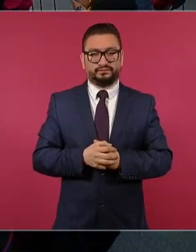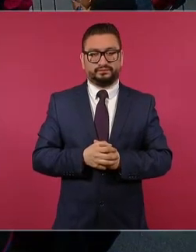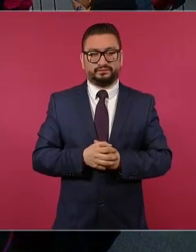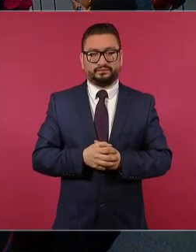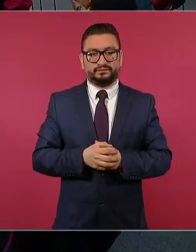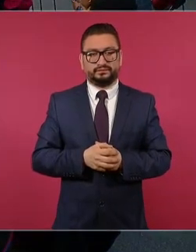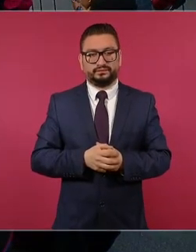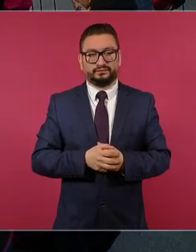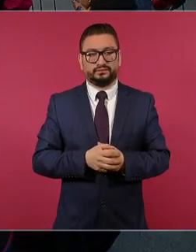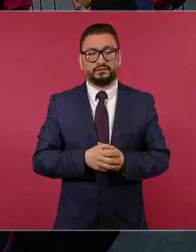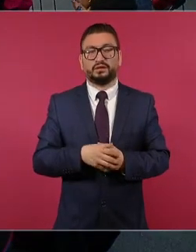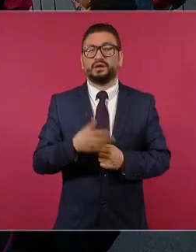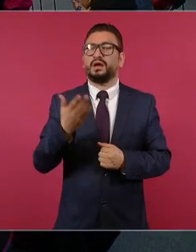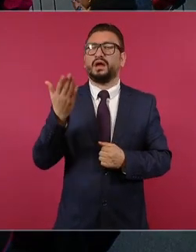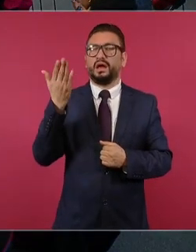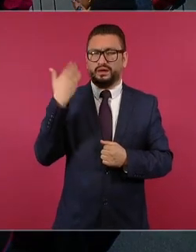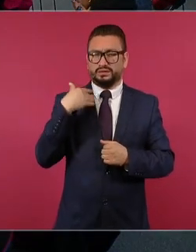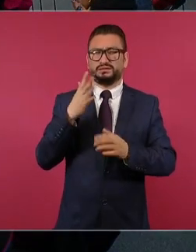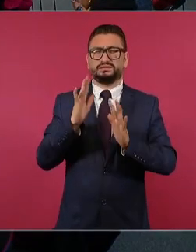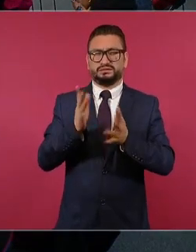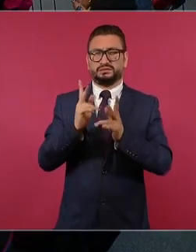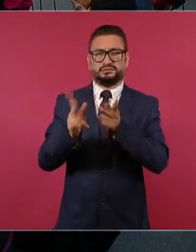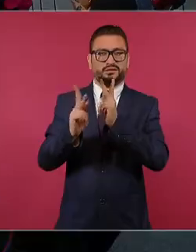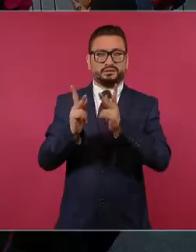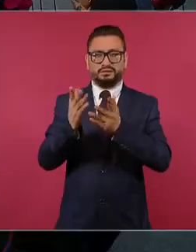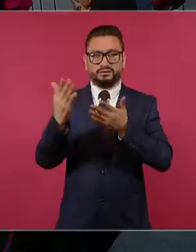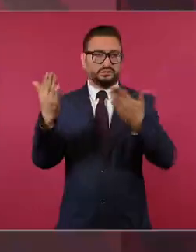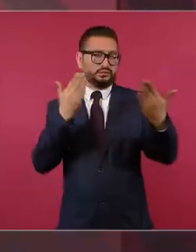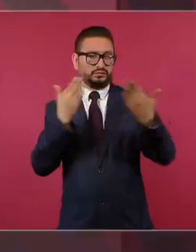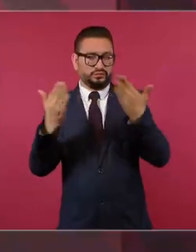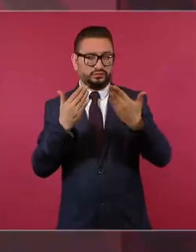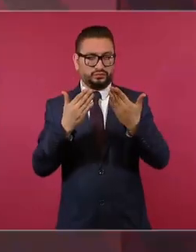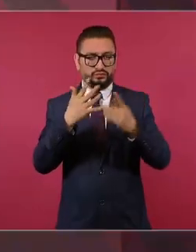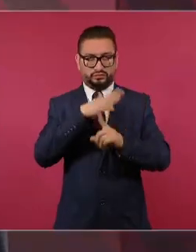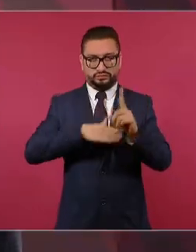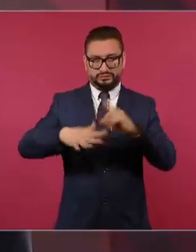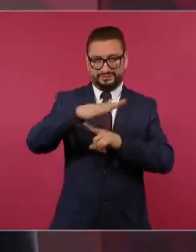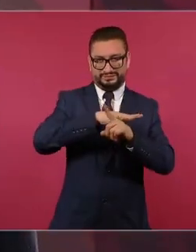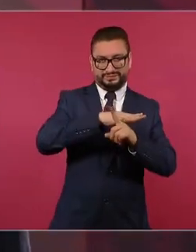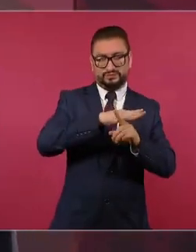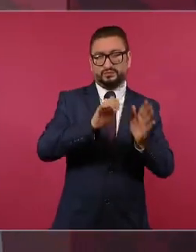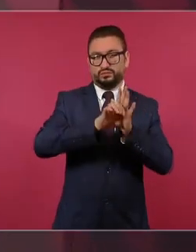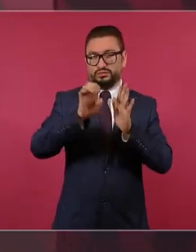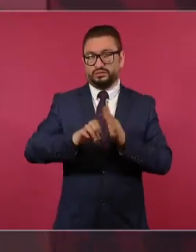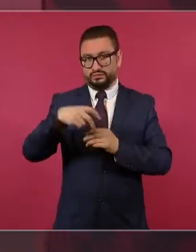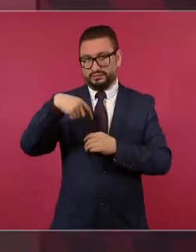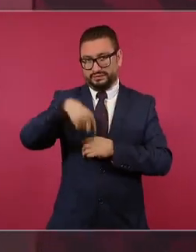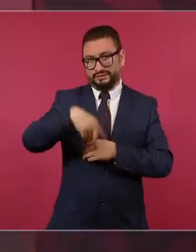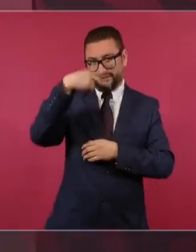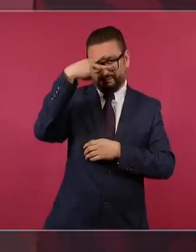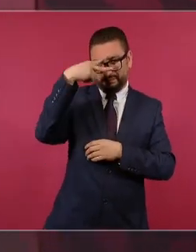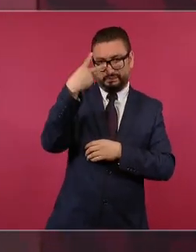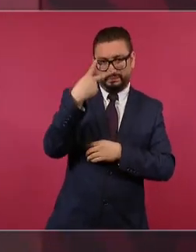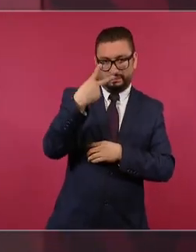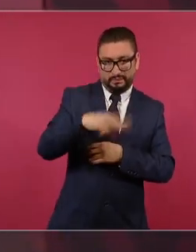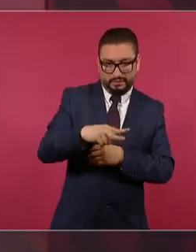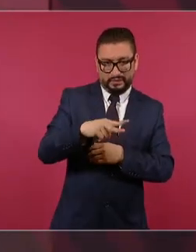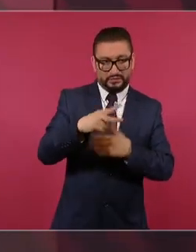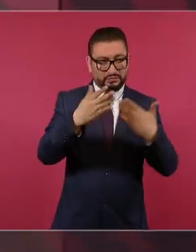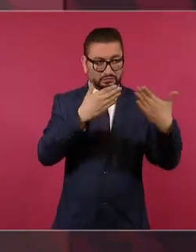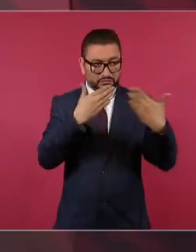Lo hemos estado hablando, comparábamos la situación de México con